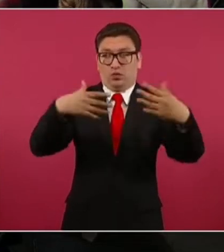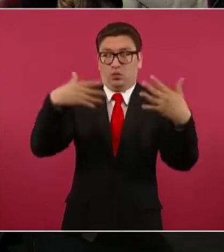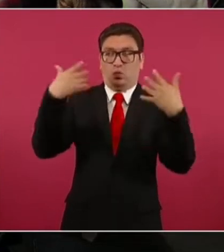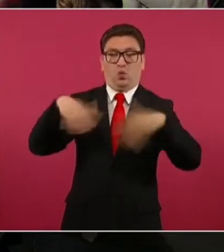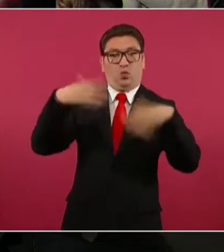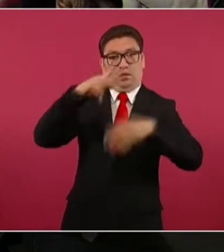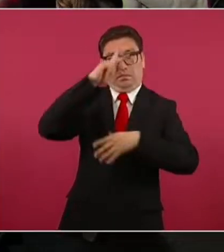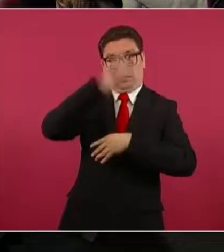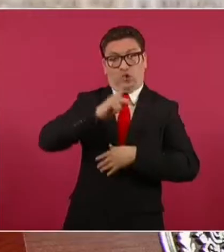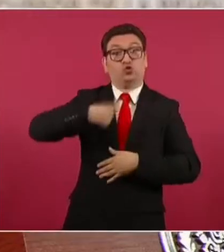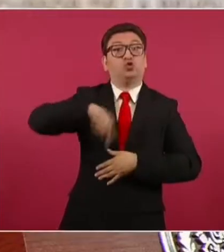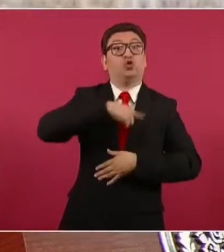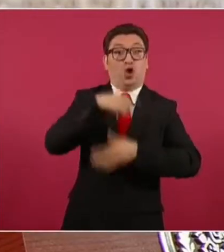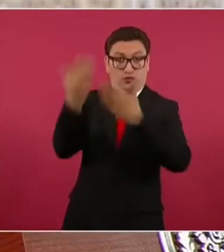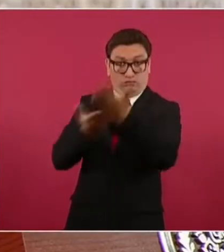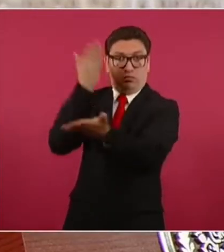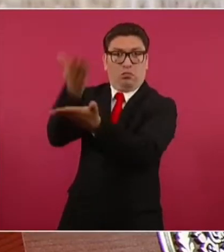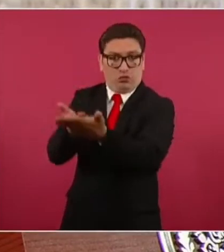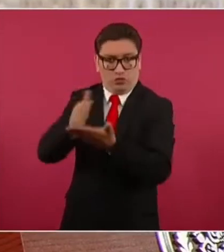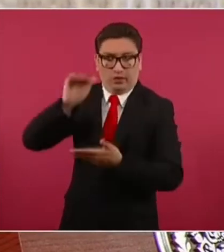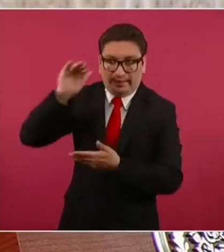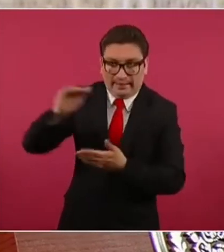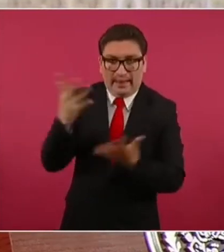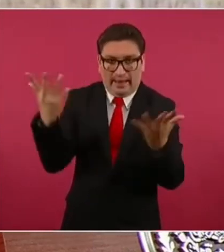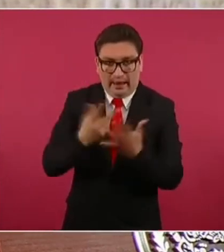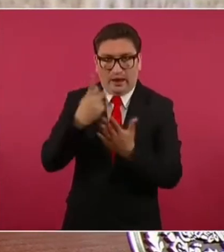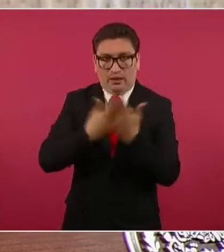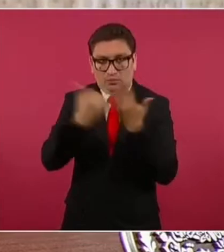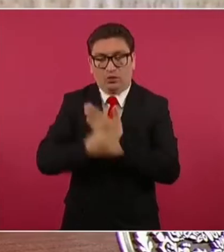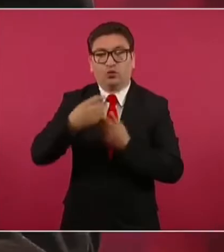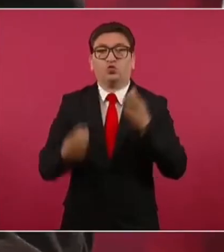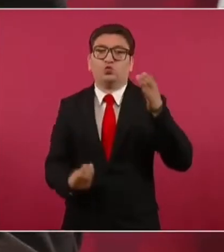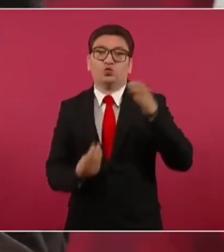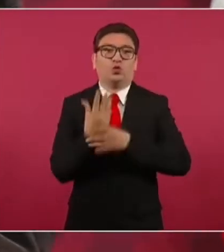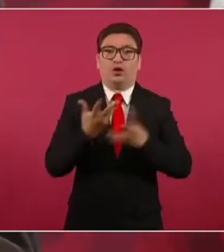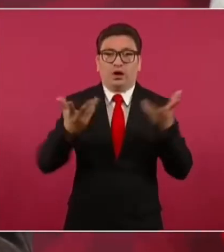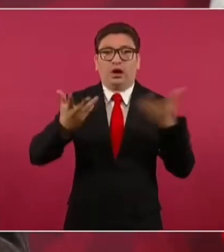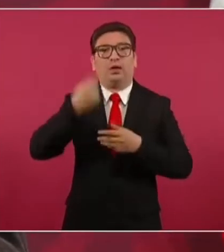propusimos la creación de un mecanismo para que